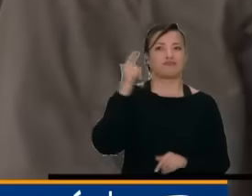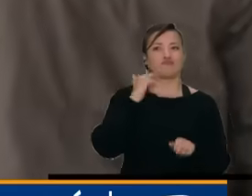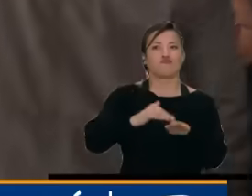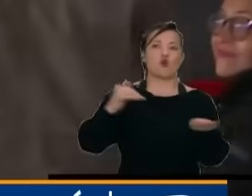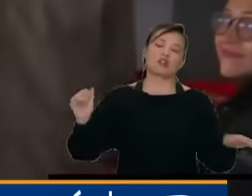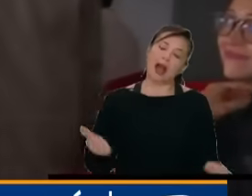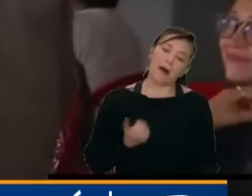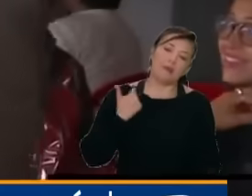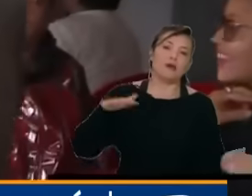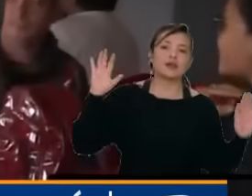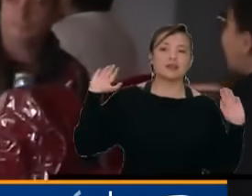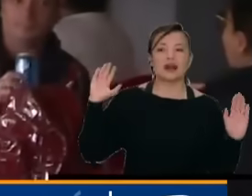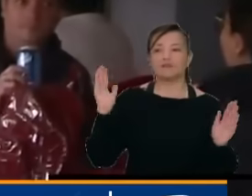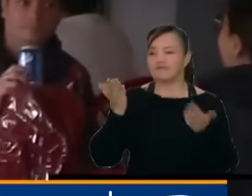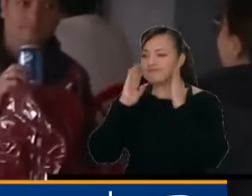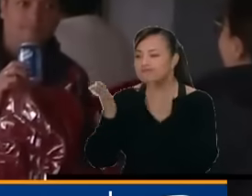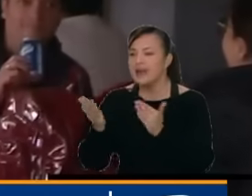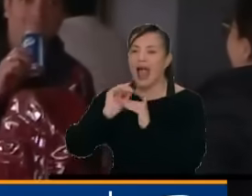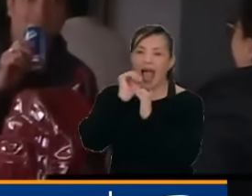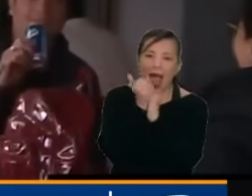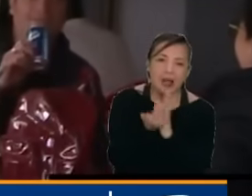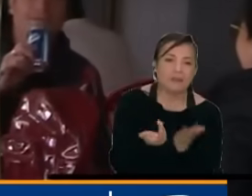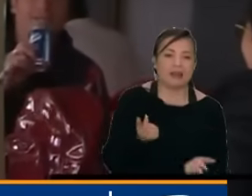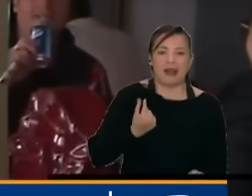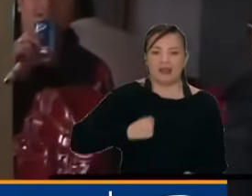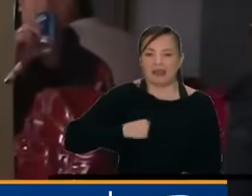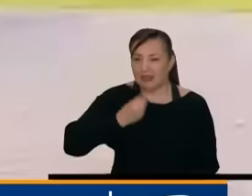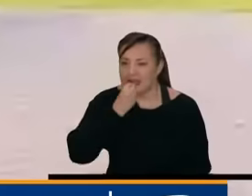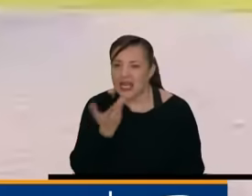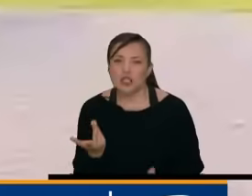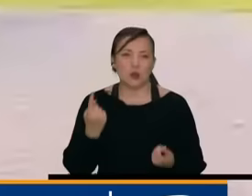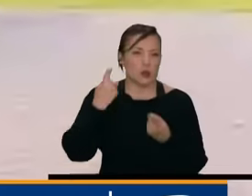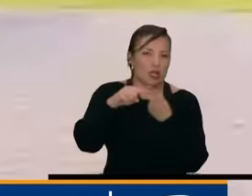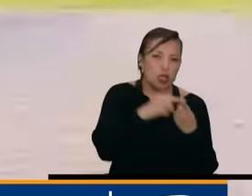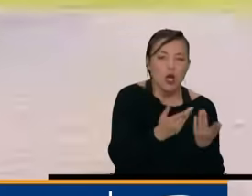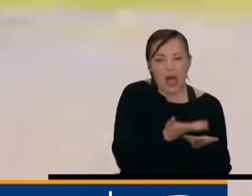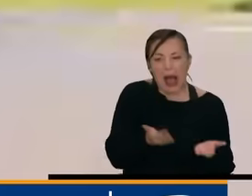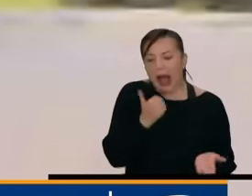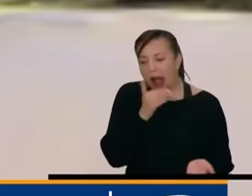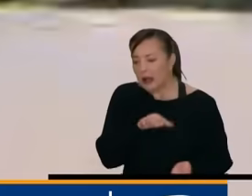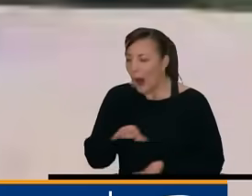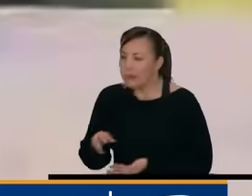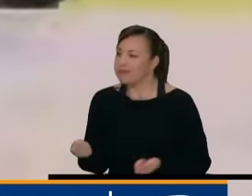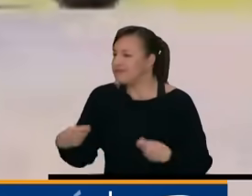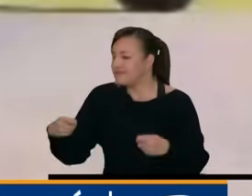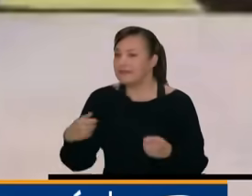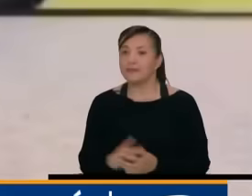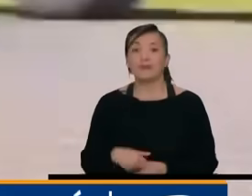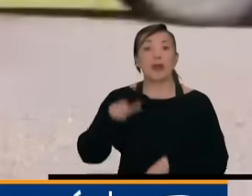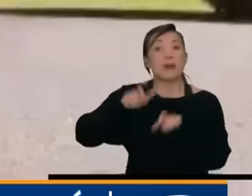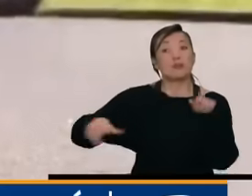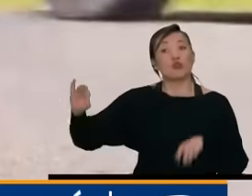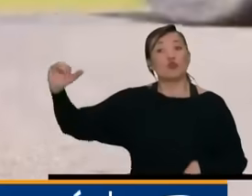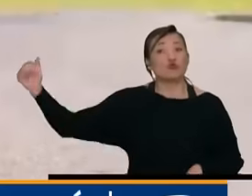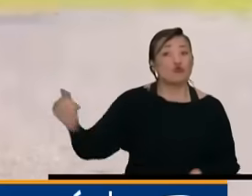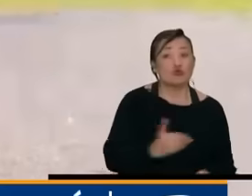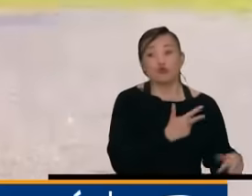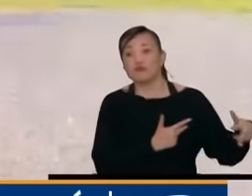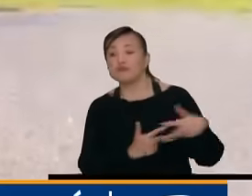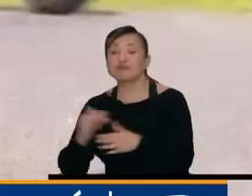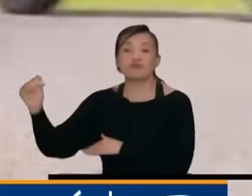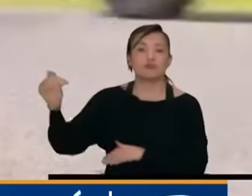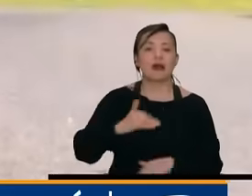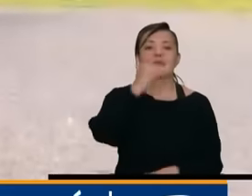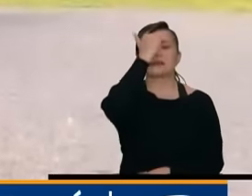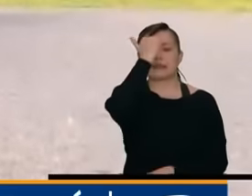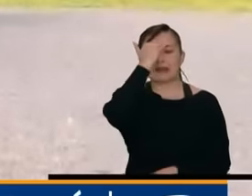señor. Tenerle a la gente la arepita, los desayunitos, comida, de todo un poquito. Eso sí, quienes transitan por esta vía de Colombia saben que